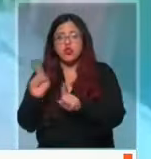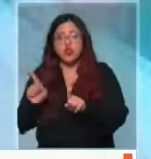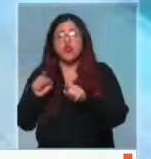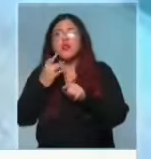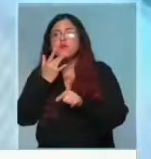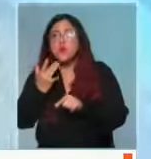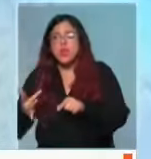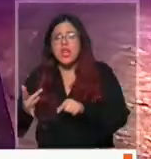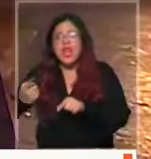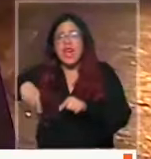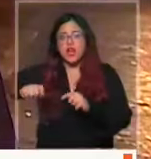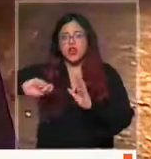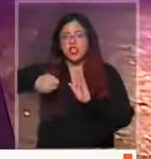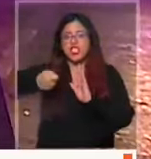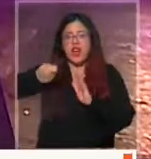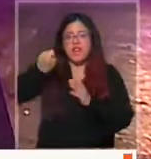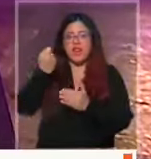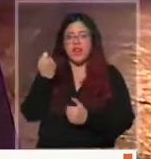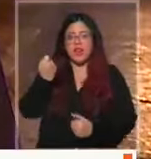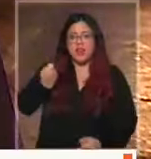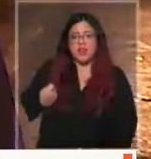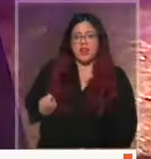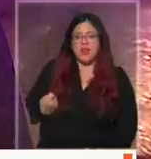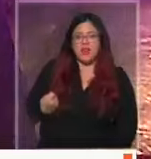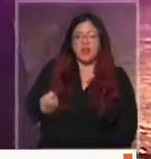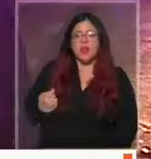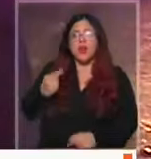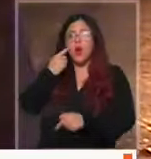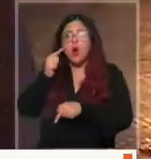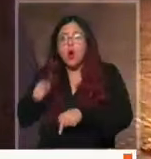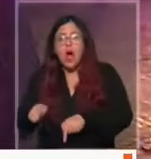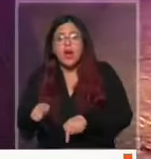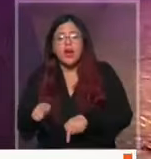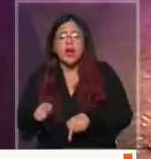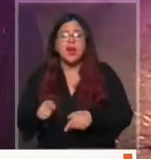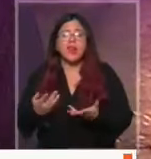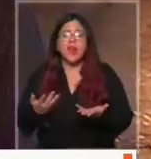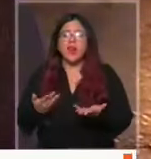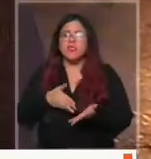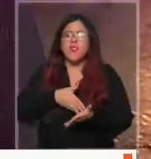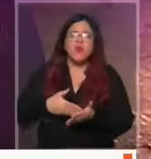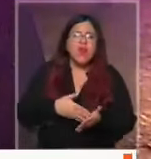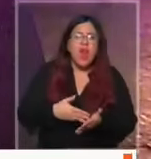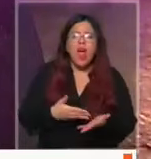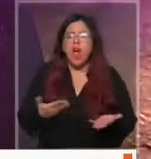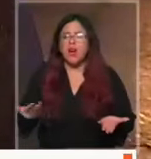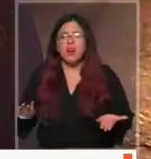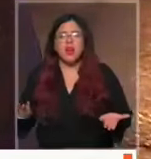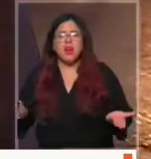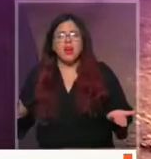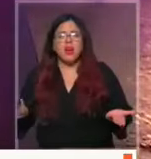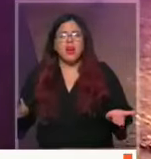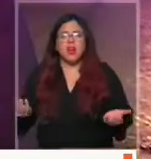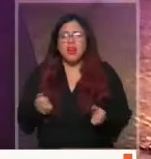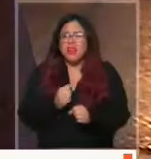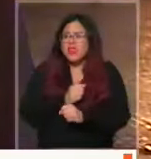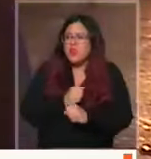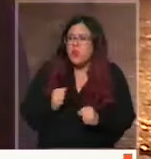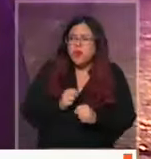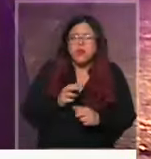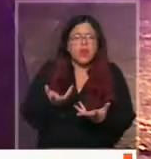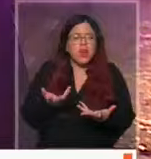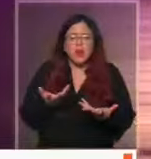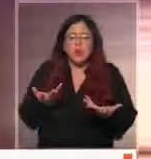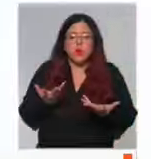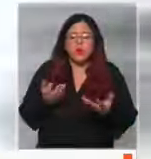se quedaron con las llaves. En realidad uno se ve vulnerado, débil, sin capacidad ni cómo poder responder, ni con tiempo